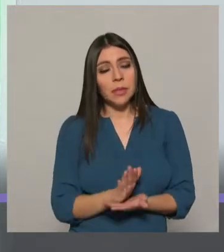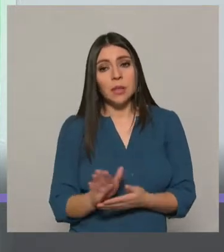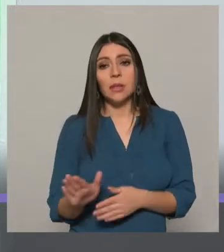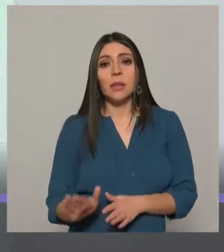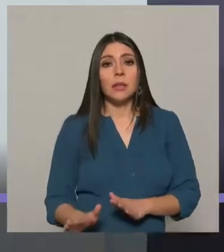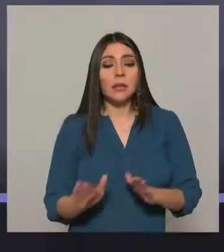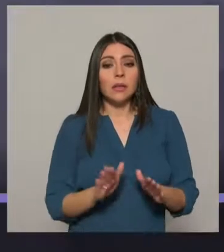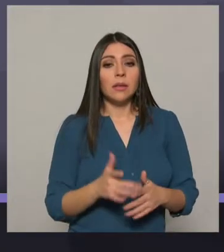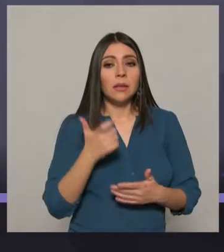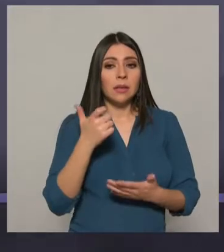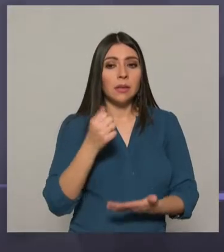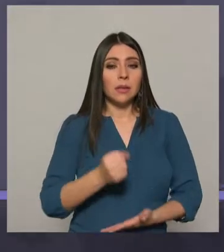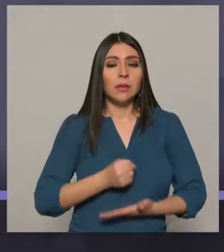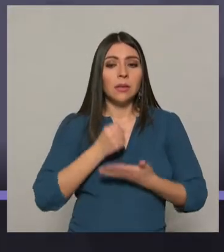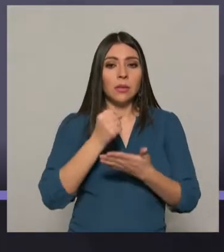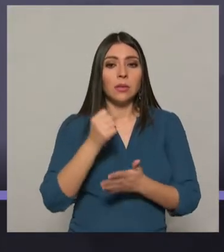presupuesto 2019 fue de